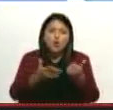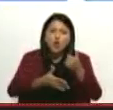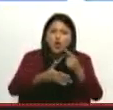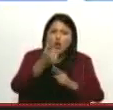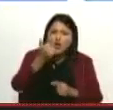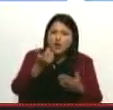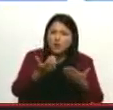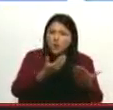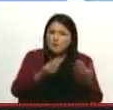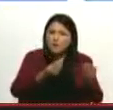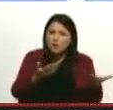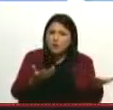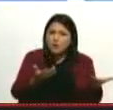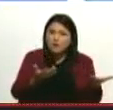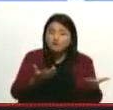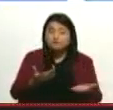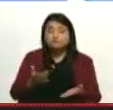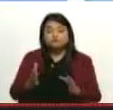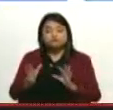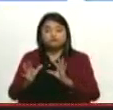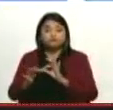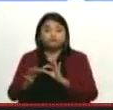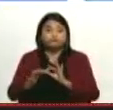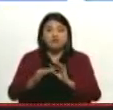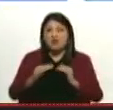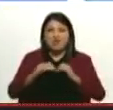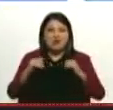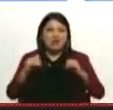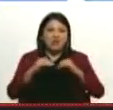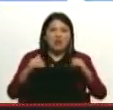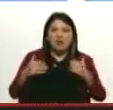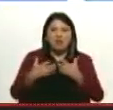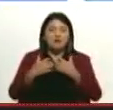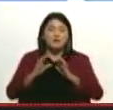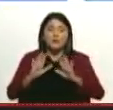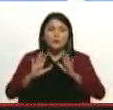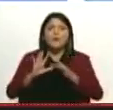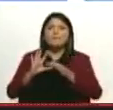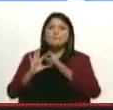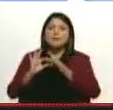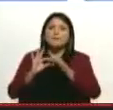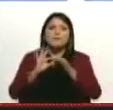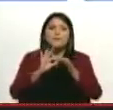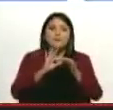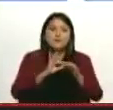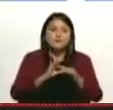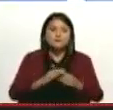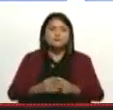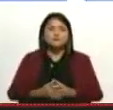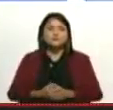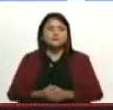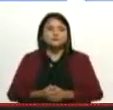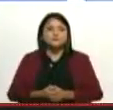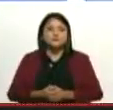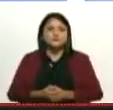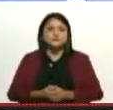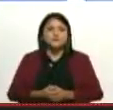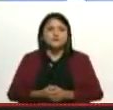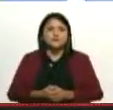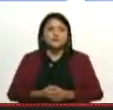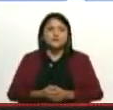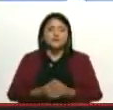Unidos hemos demostrado que o está demostrado que proyectos independientes